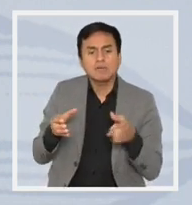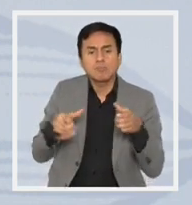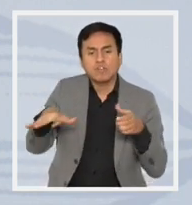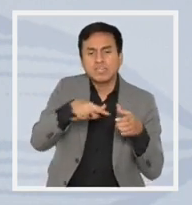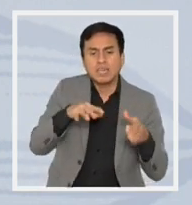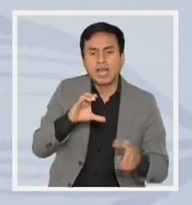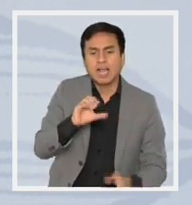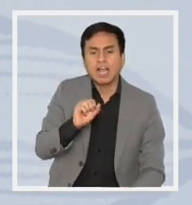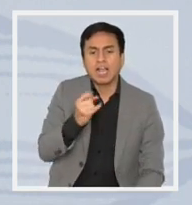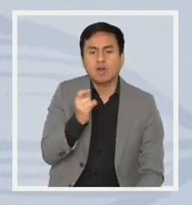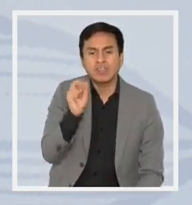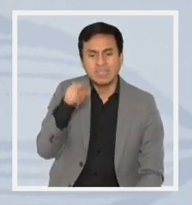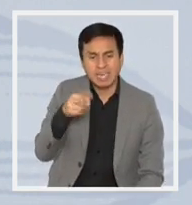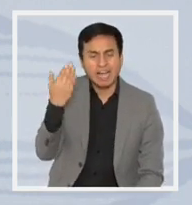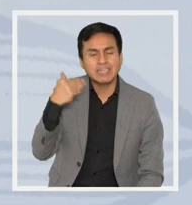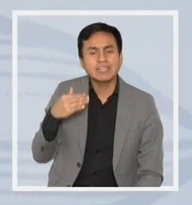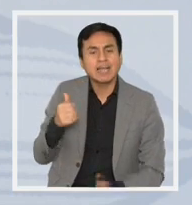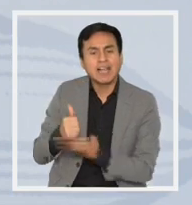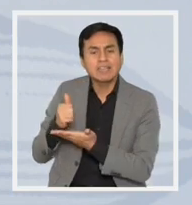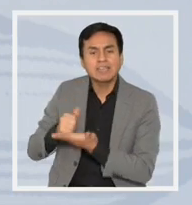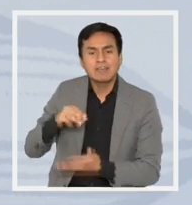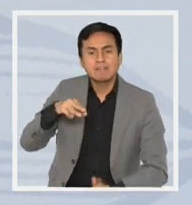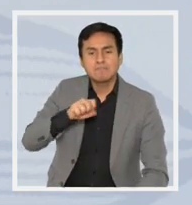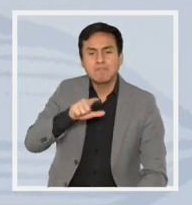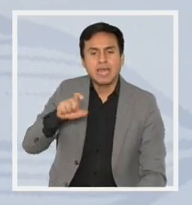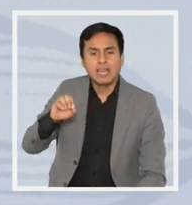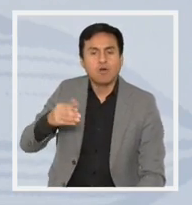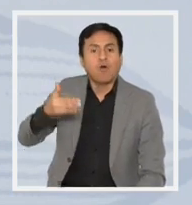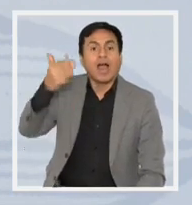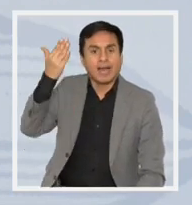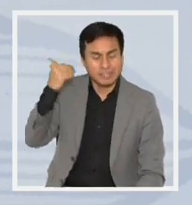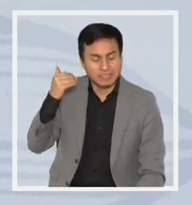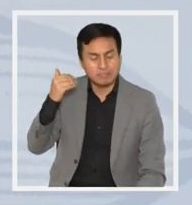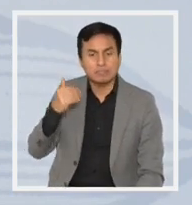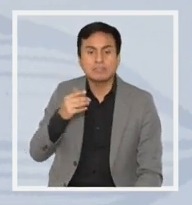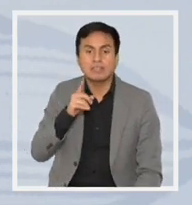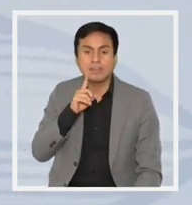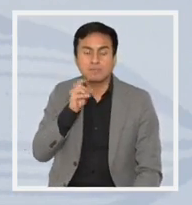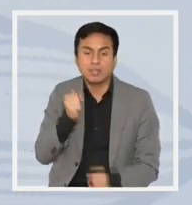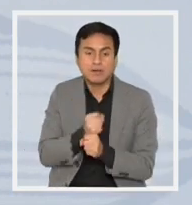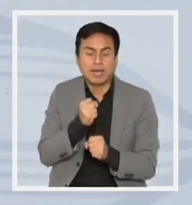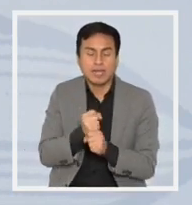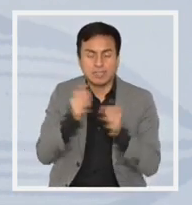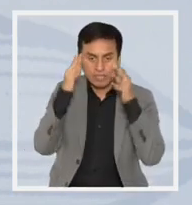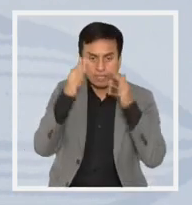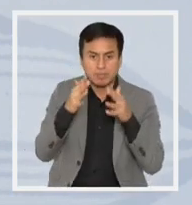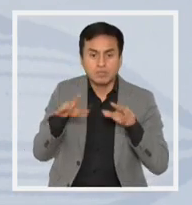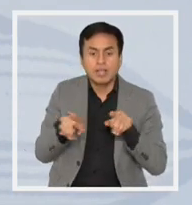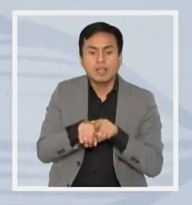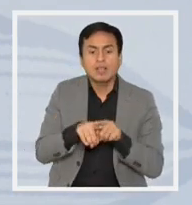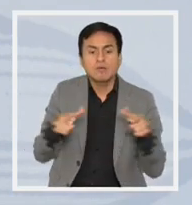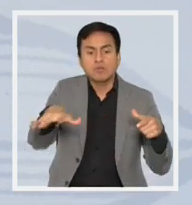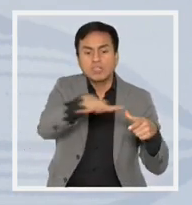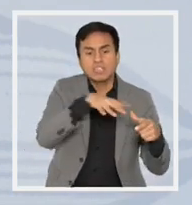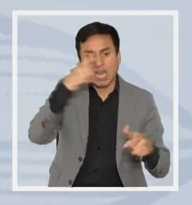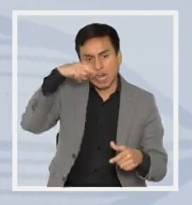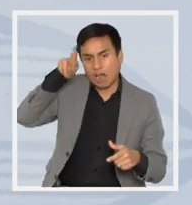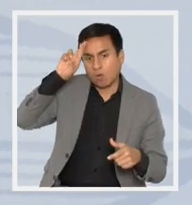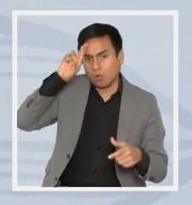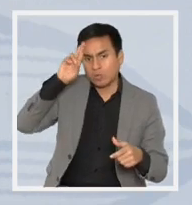Cautín. Antes lo habíamos hecho con los alcaldes de la provincia de Malleco. Tenemos que trabajar intensamente también con la provincia de Arauco.